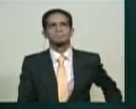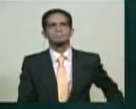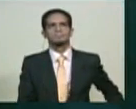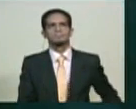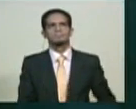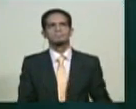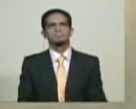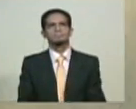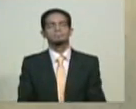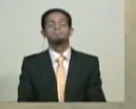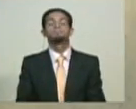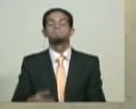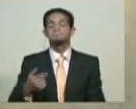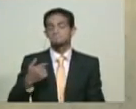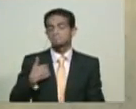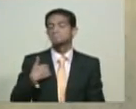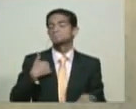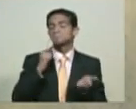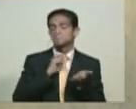Tomo nota